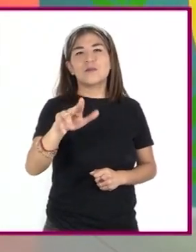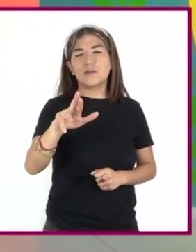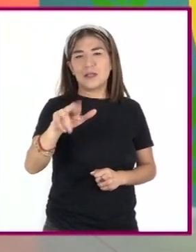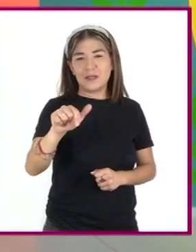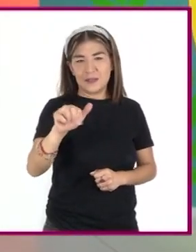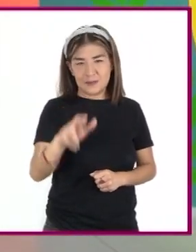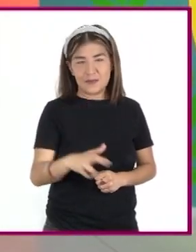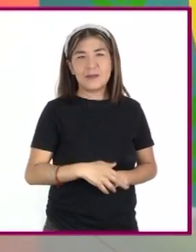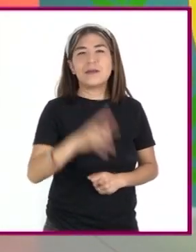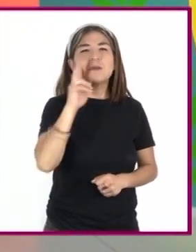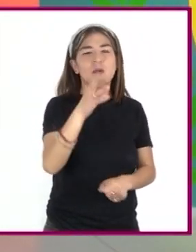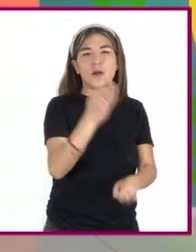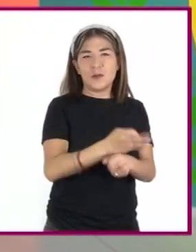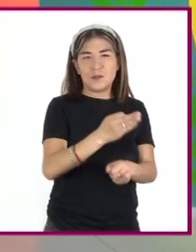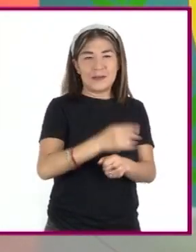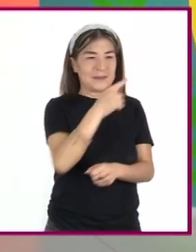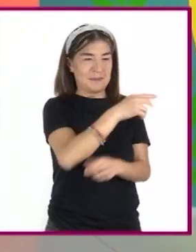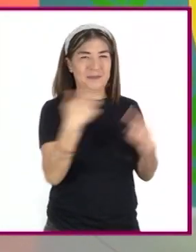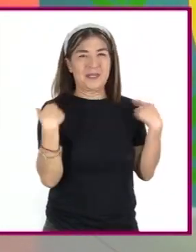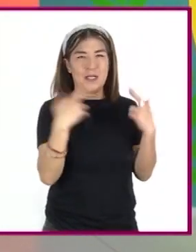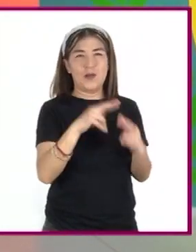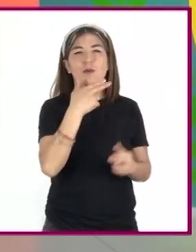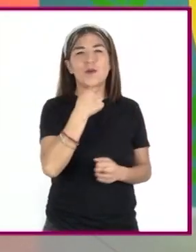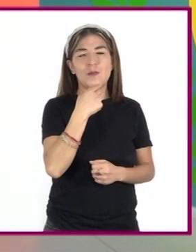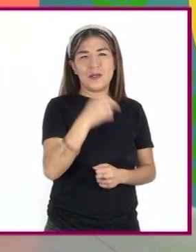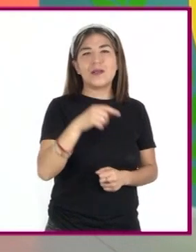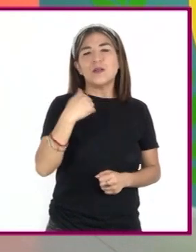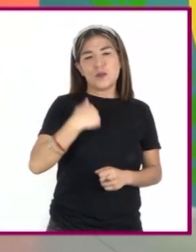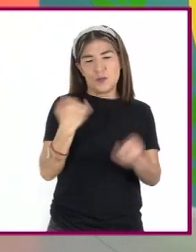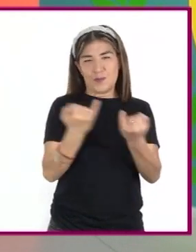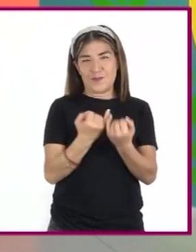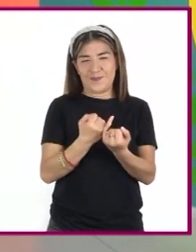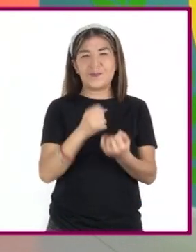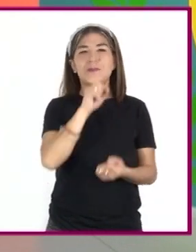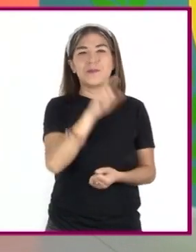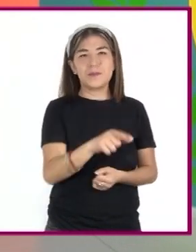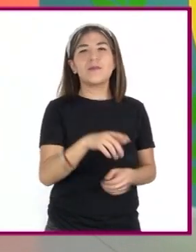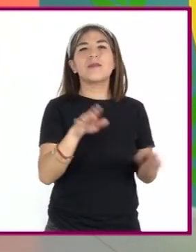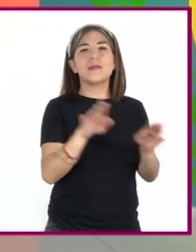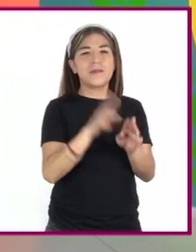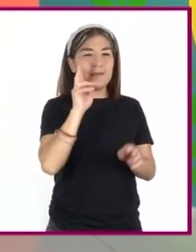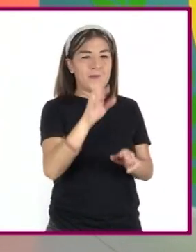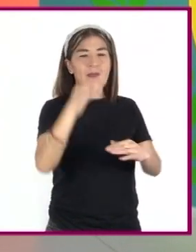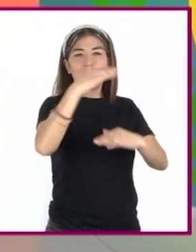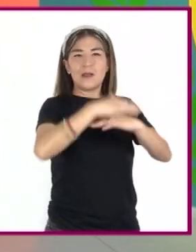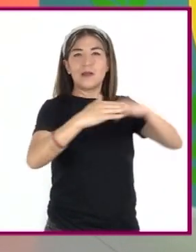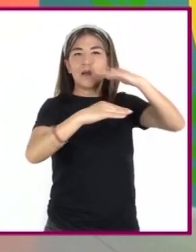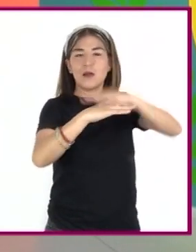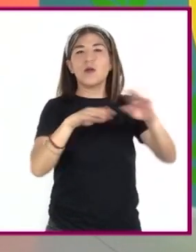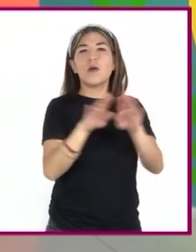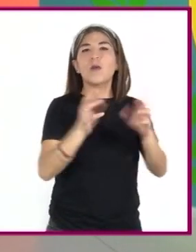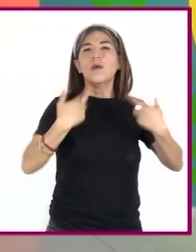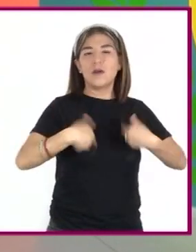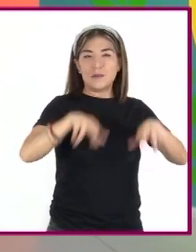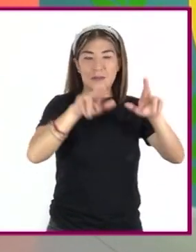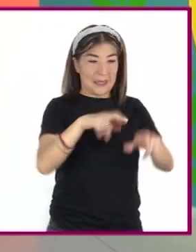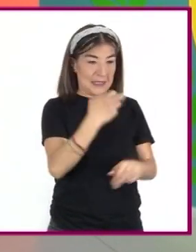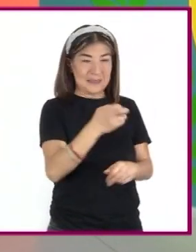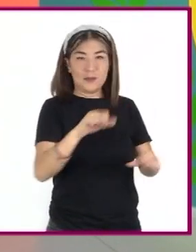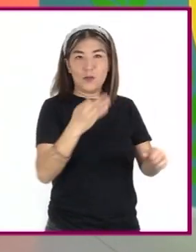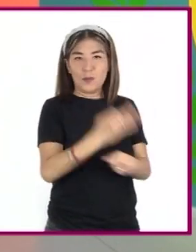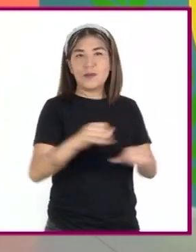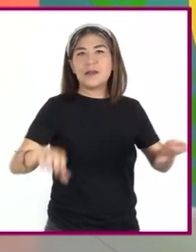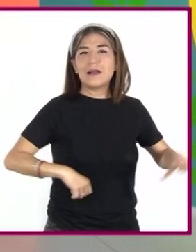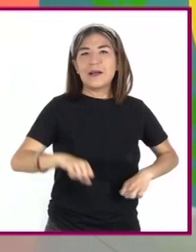A continuación, el maestro Rodolfo y yo colocaremos algunos tabiques que representan en esta actividad a